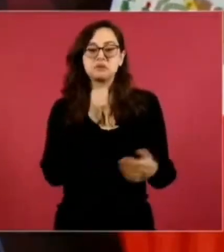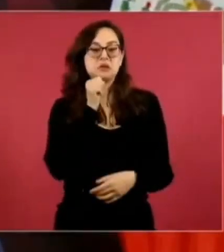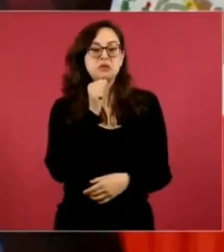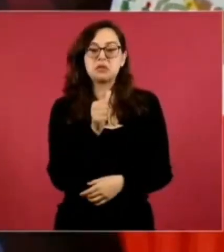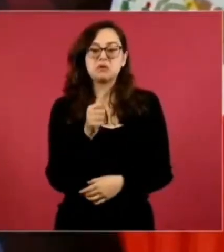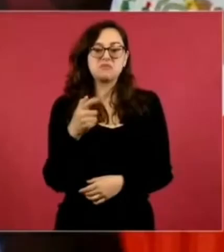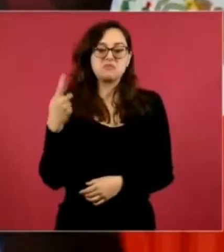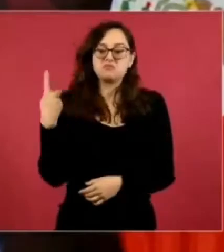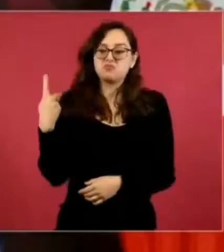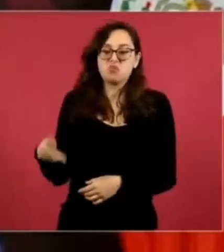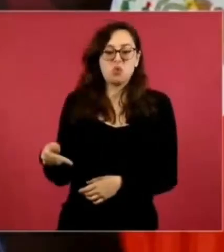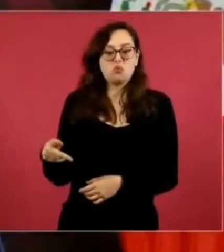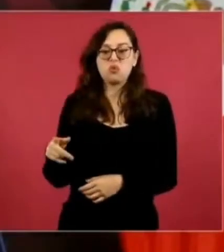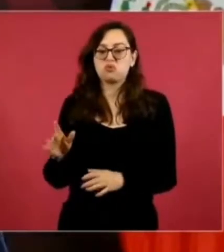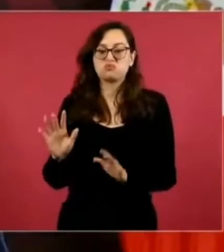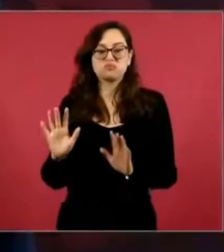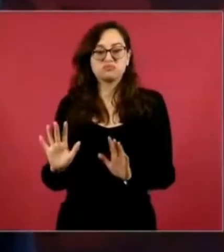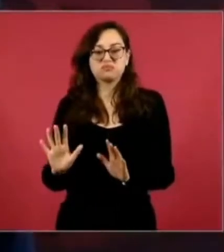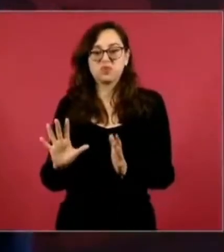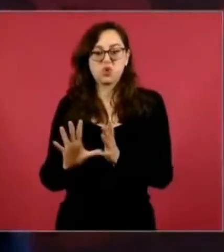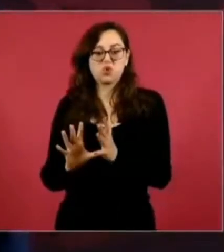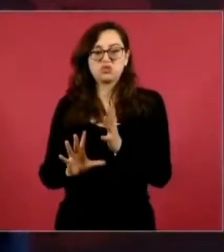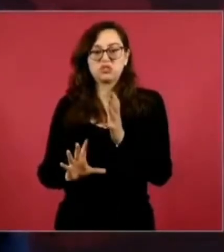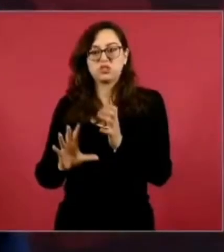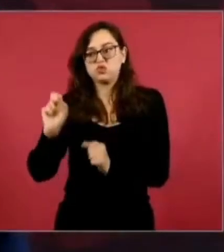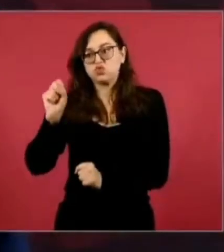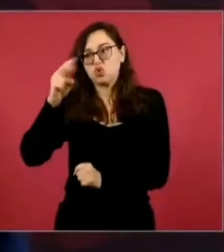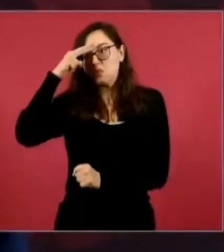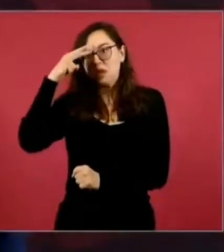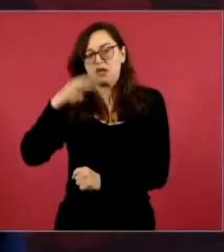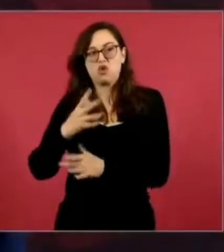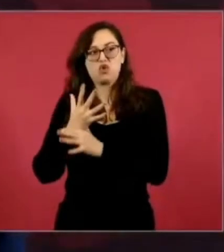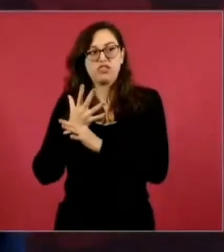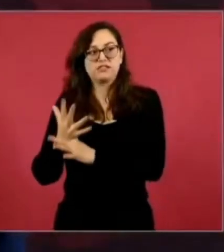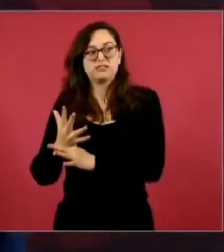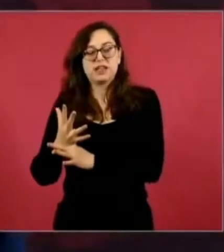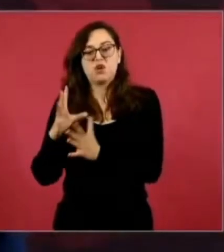se respete lo que está en la Constitución de que el petróleo